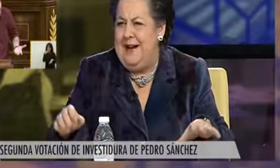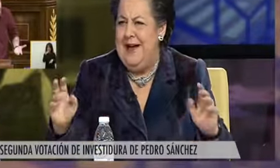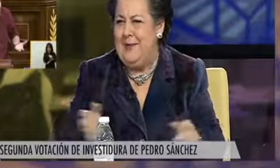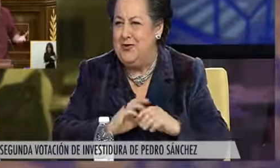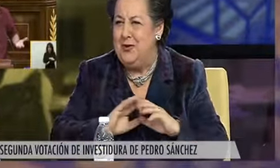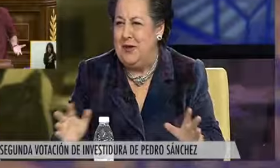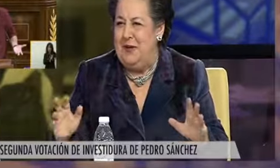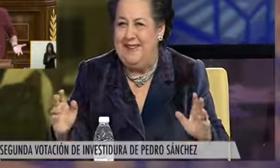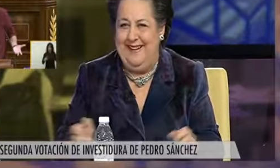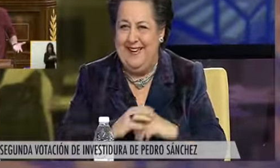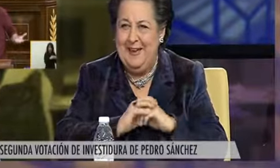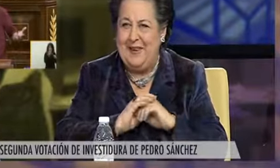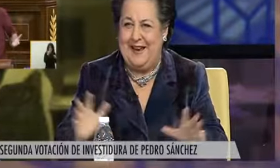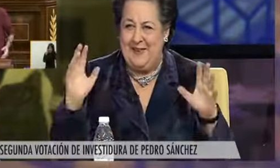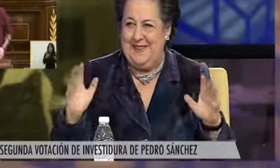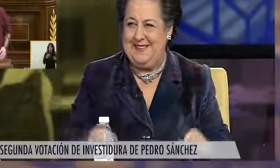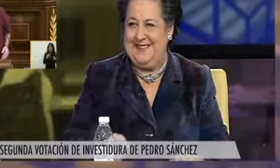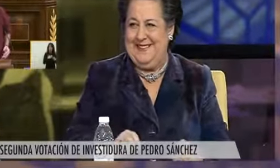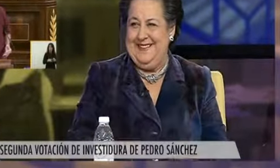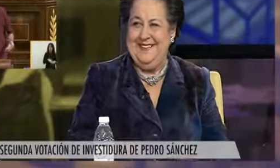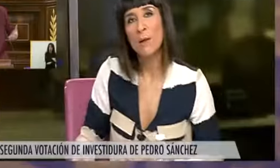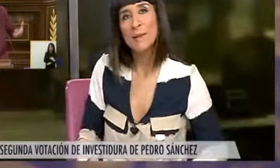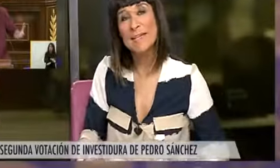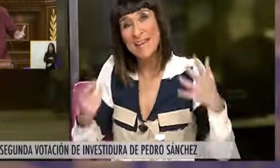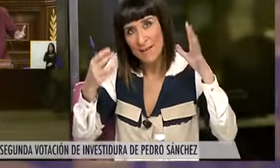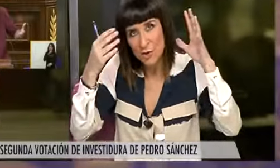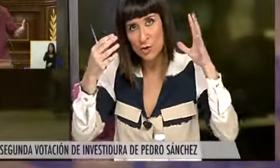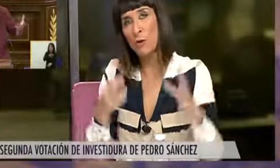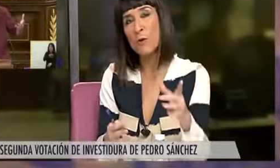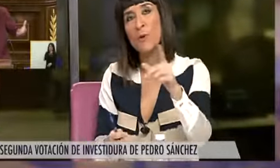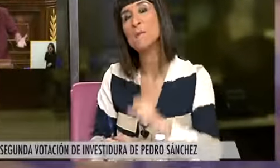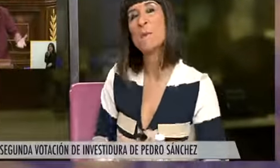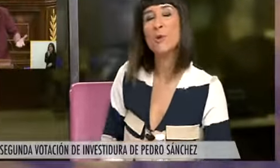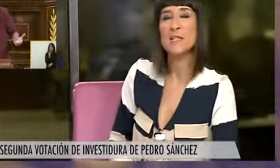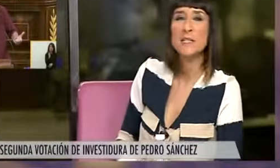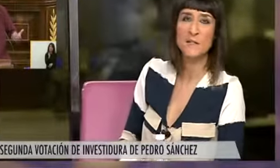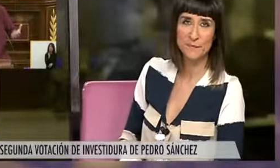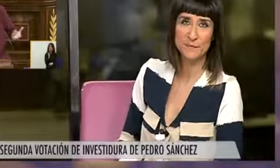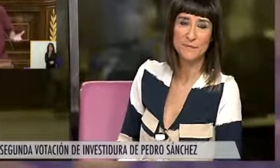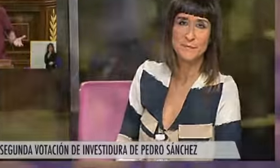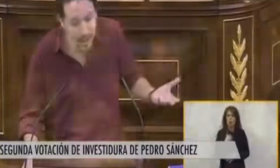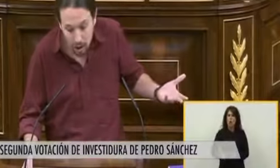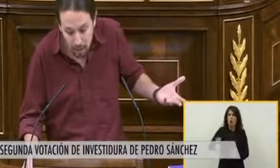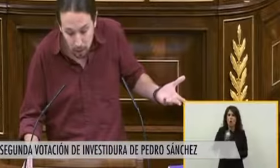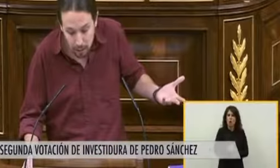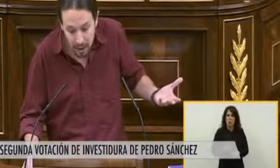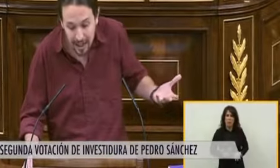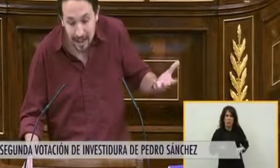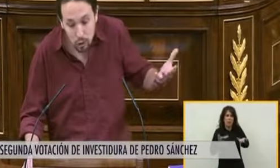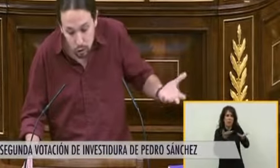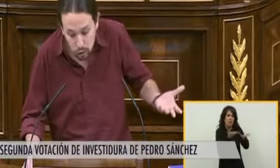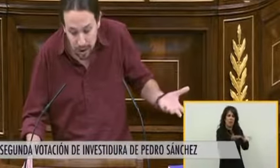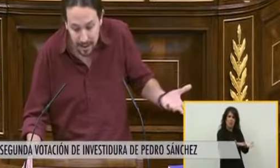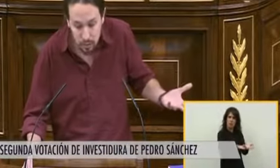epatado xa absolutamente hai pues, décadas. Vamos a continuar con la parte seria, ha dicho, reconocido por el mismo Pablo Iglesias. Hoy ya sabe usted lo que vamos a